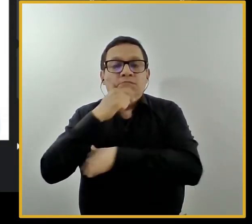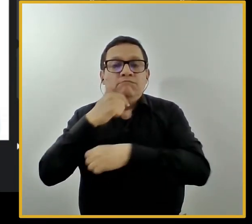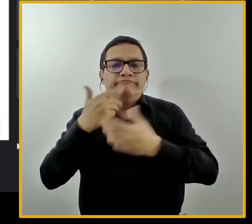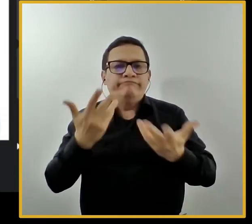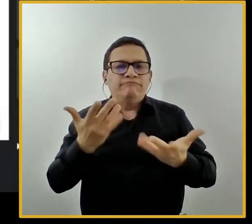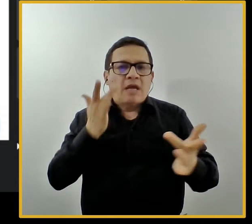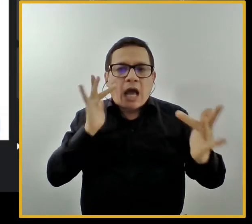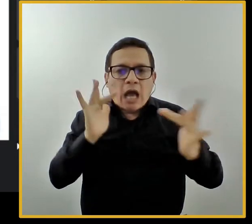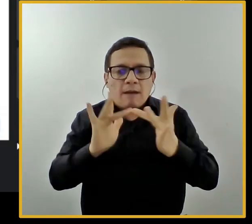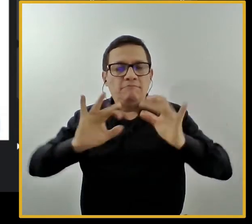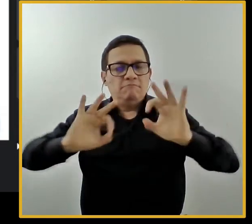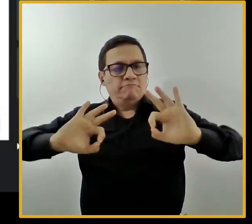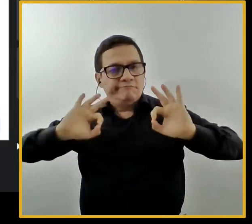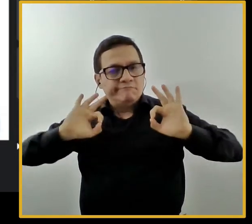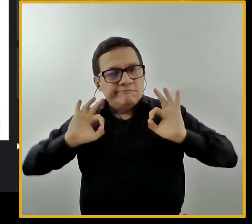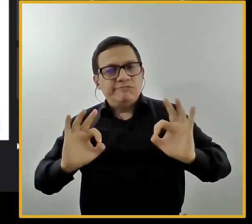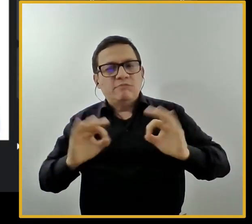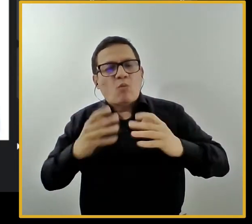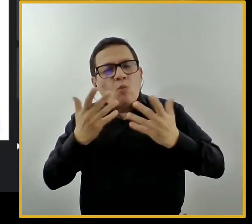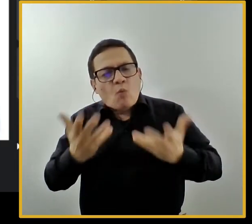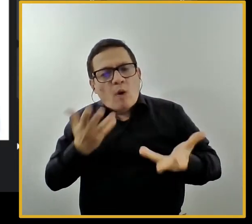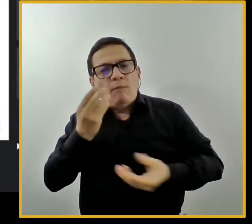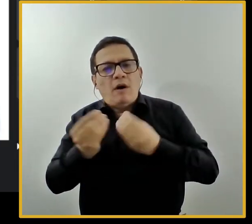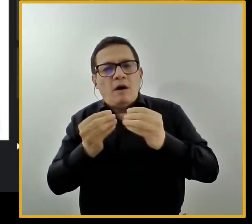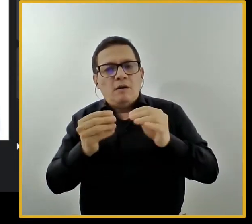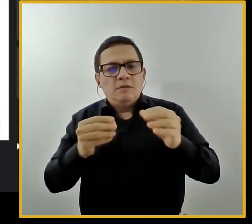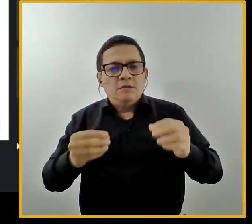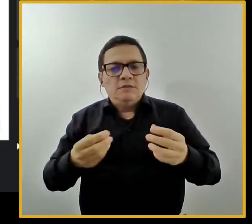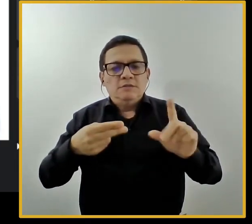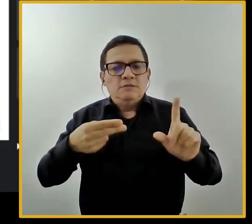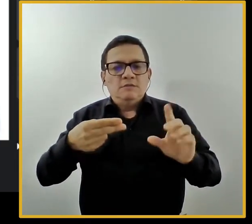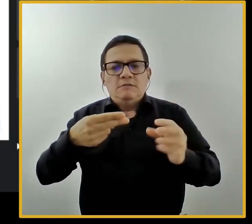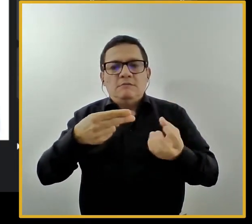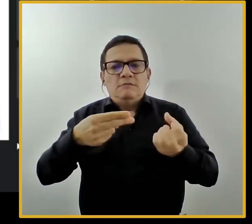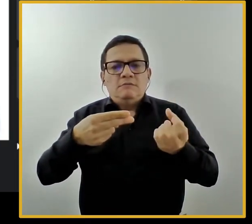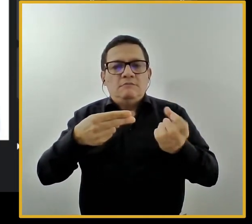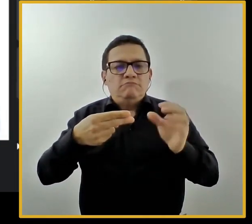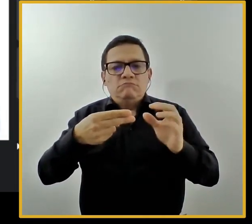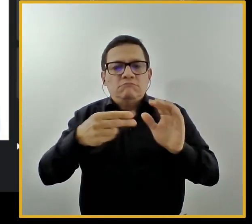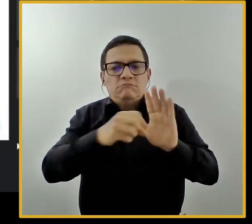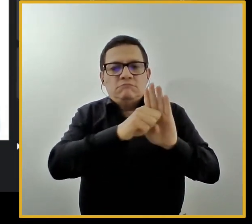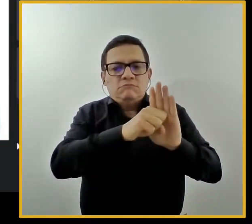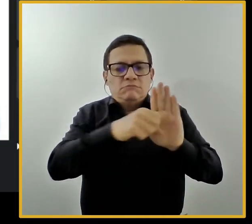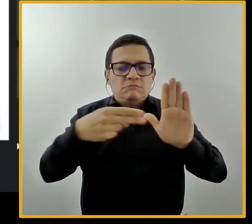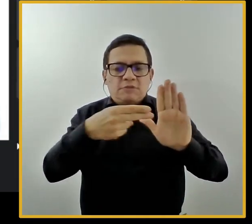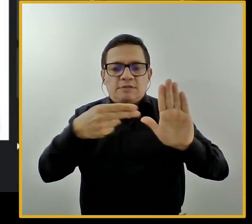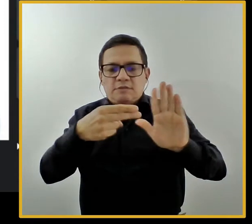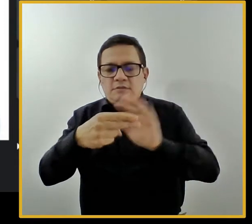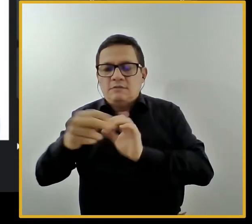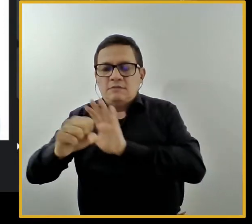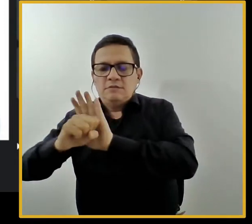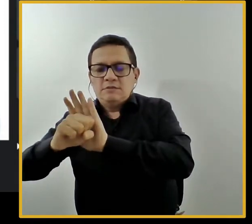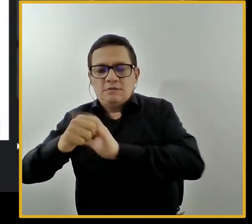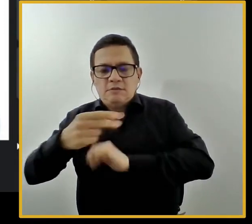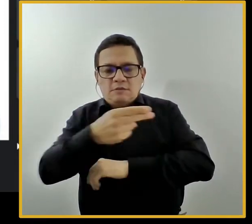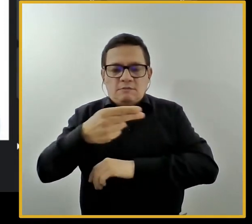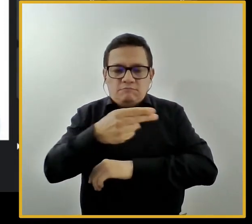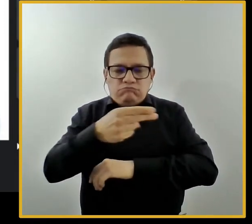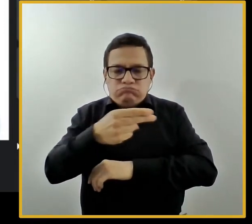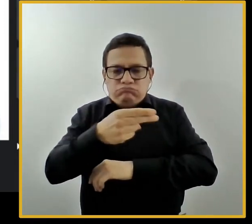se cumple finalmente con esa igualdad, ¿cierto? Si al encontrar la solución, ¿cierto?